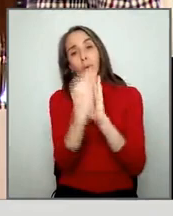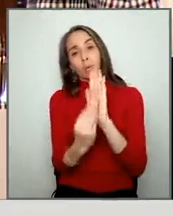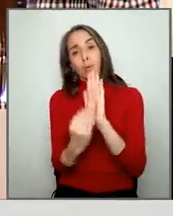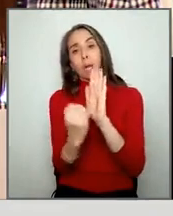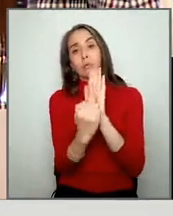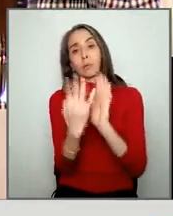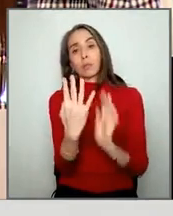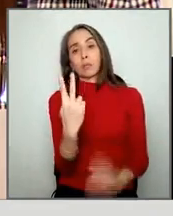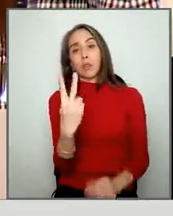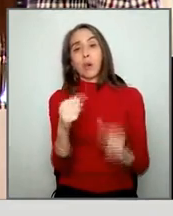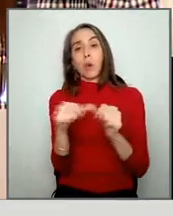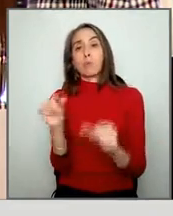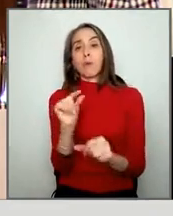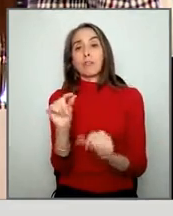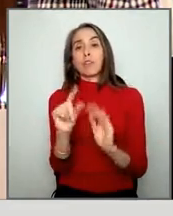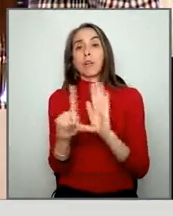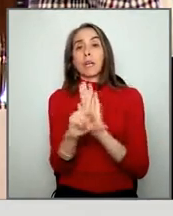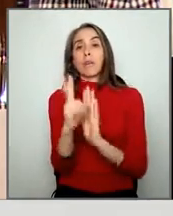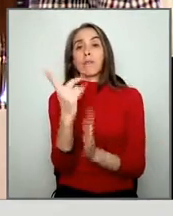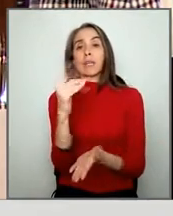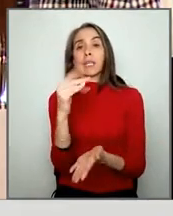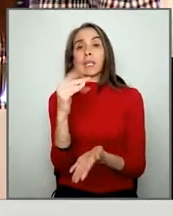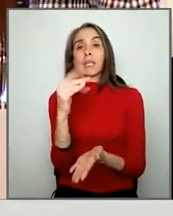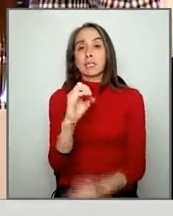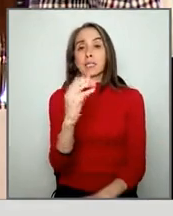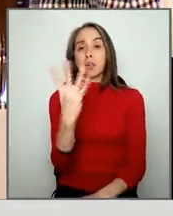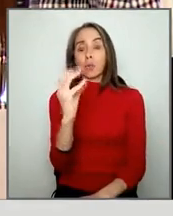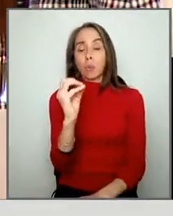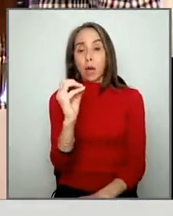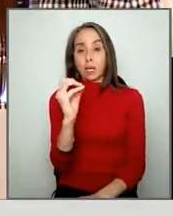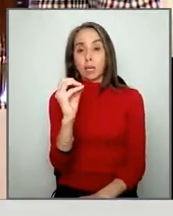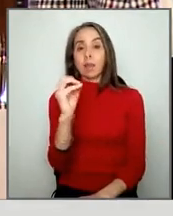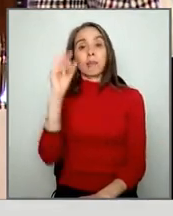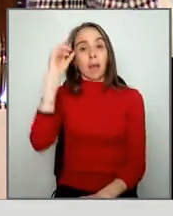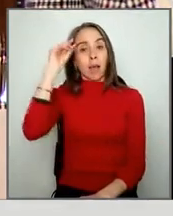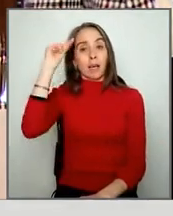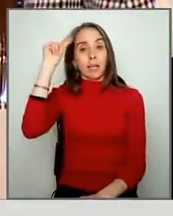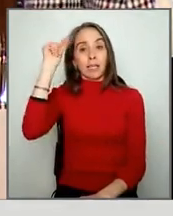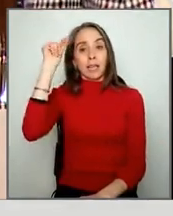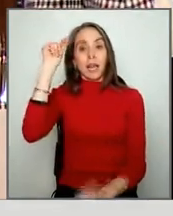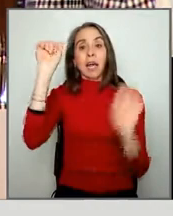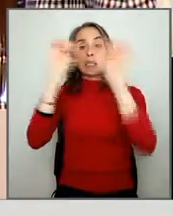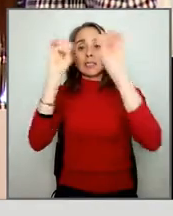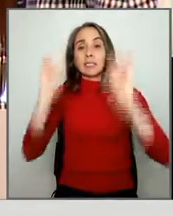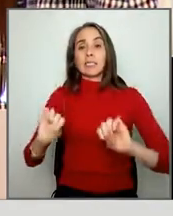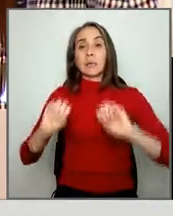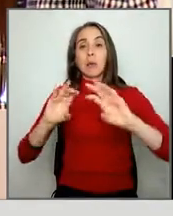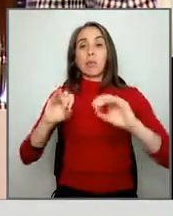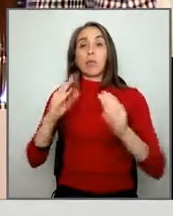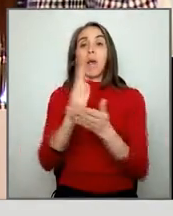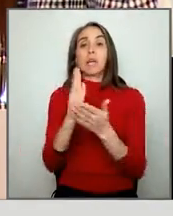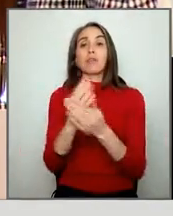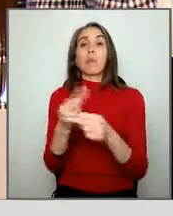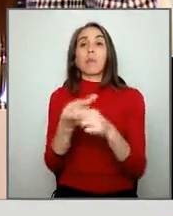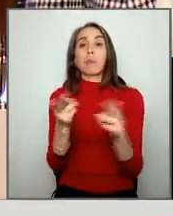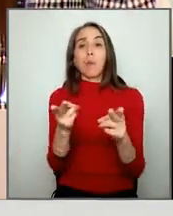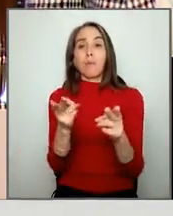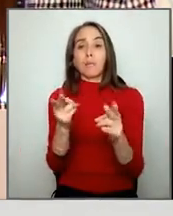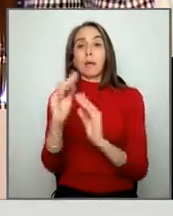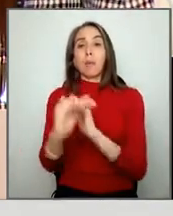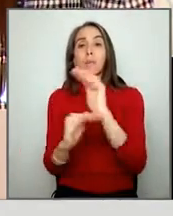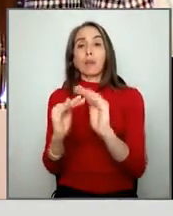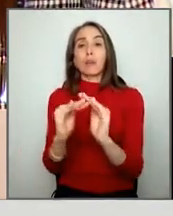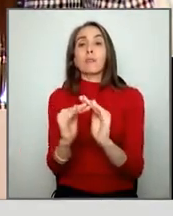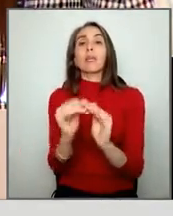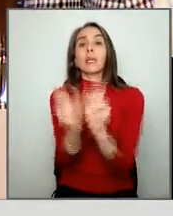transitorio de la ley número 21 040 que crea el sistema de Educación Pública con el objeto de proteger los ingresos de los